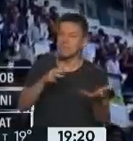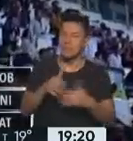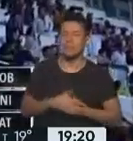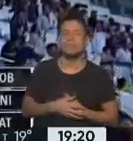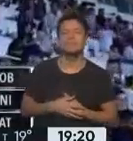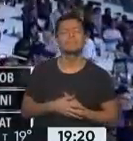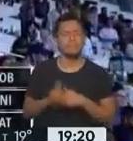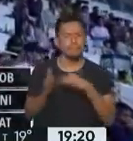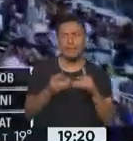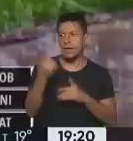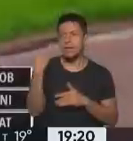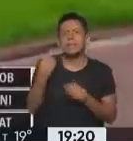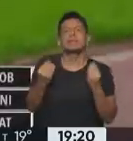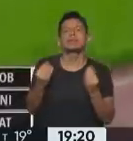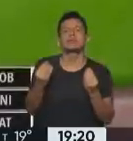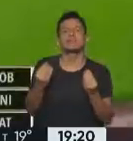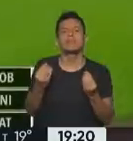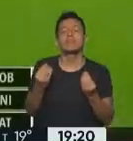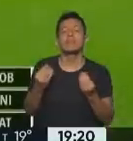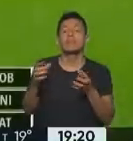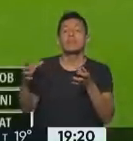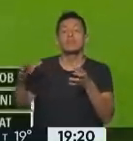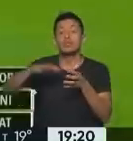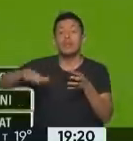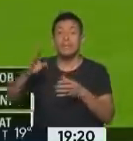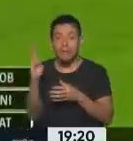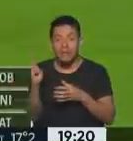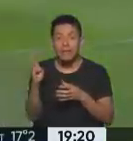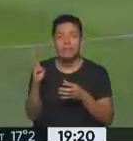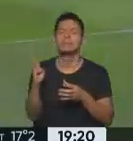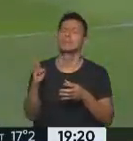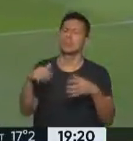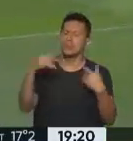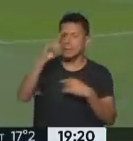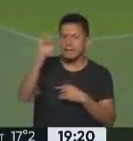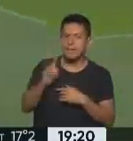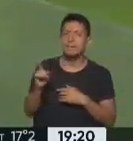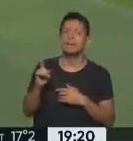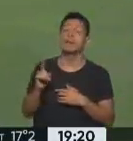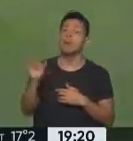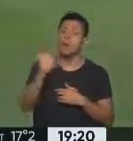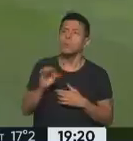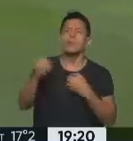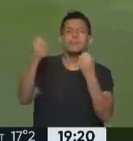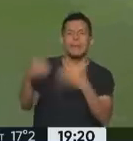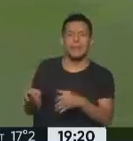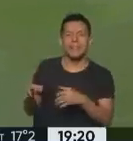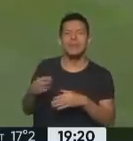poquito lo que pasaba ayer con la otra zona, la zona B que se definió ayer. Qué increíble, ¿no? La oportunidad que desperdició